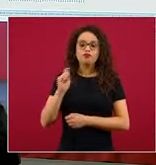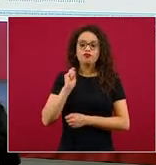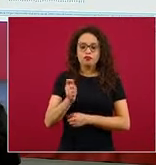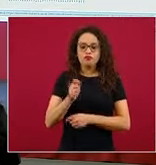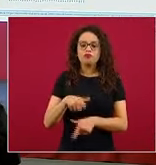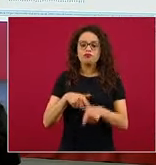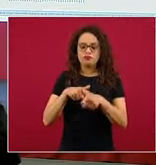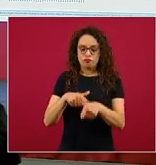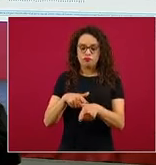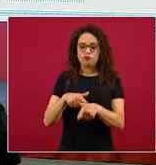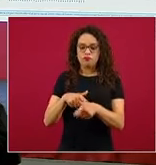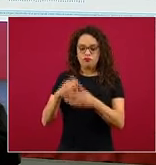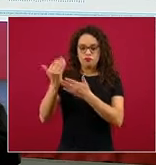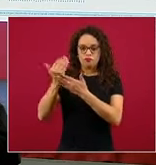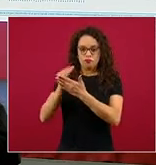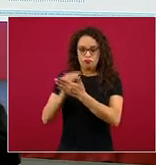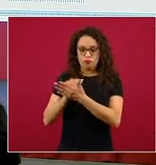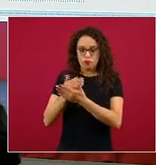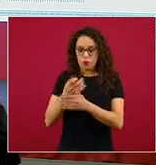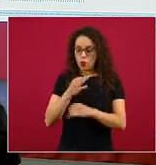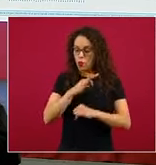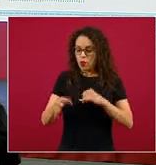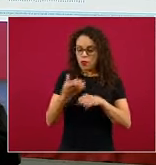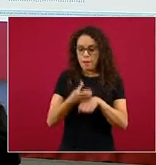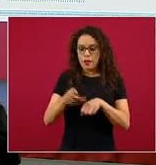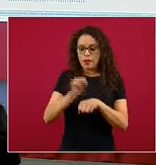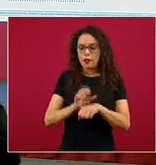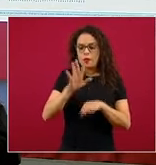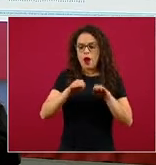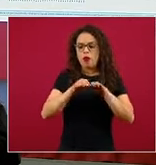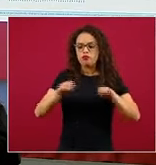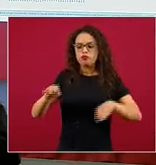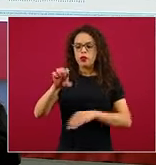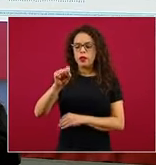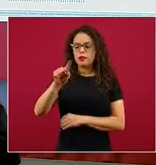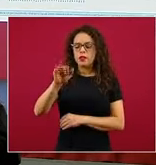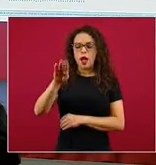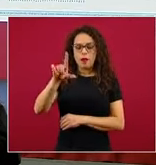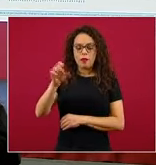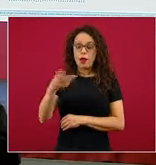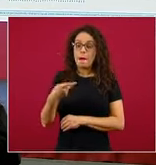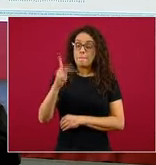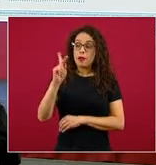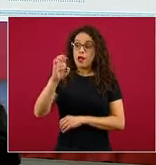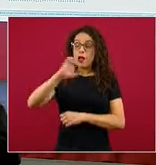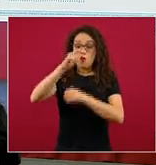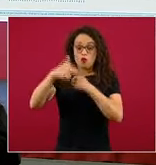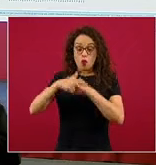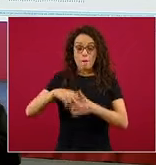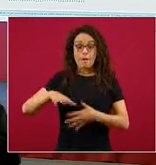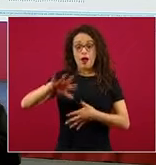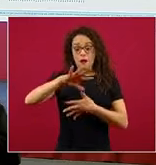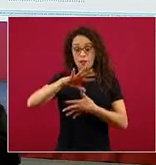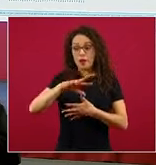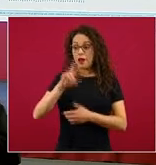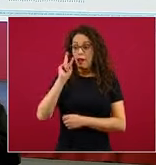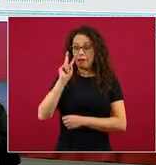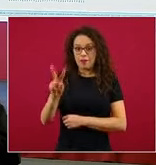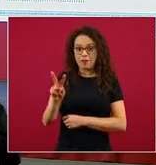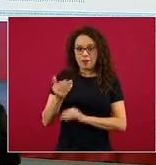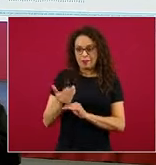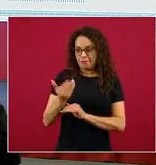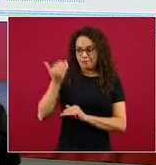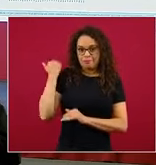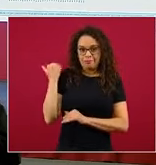parece estabilizarse en las últimas semanas, pero finalmente tendencia descendente. No así Europa y América, que como veíamos en la lámina